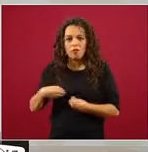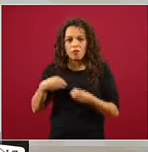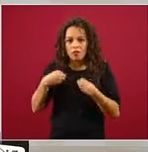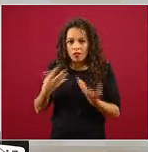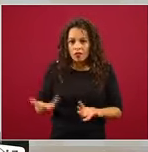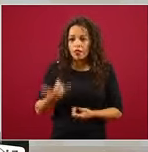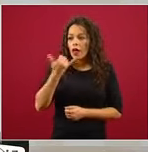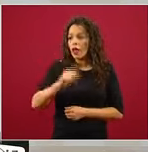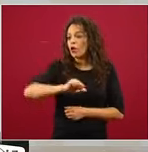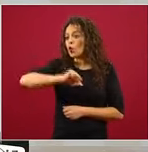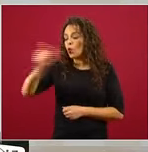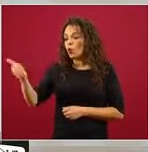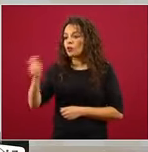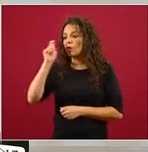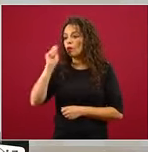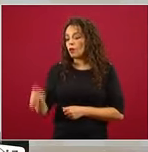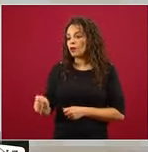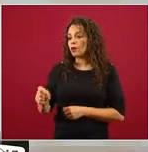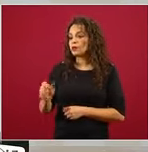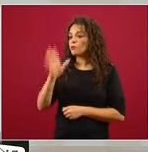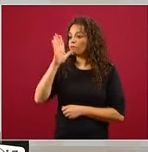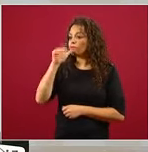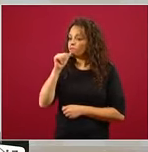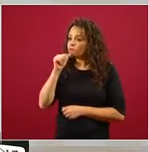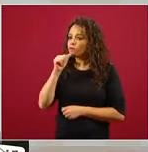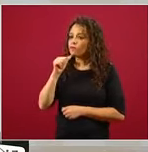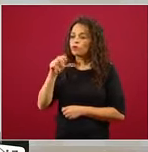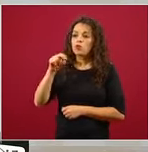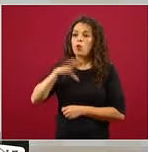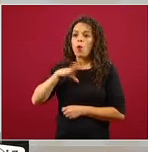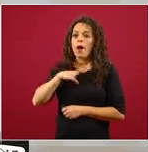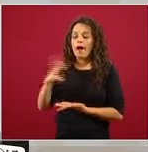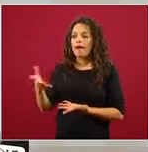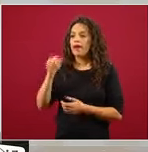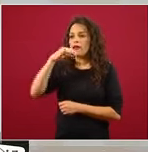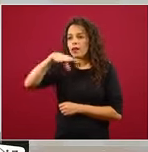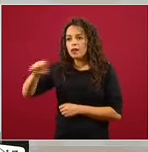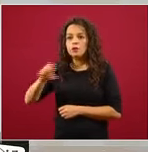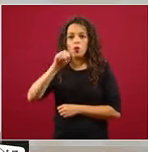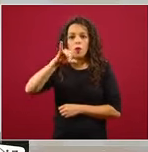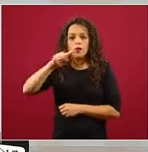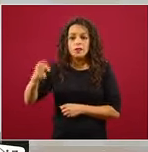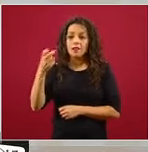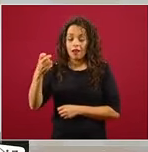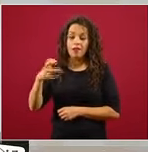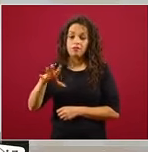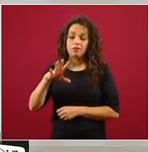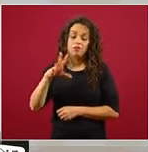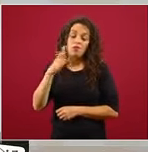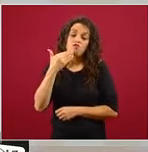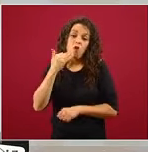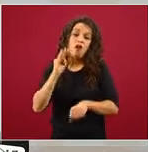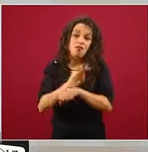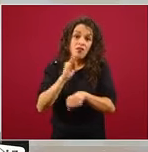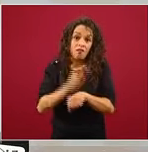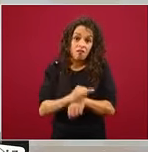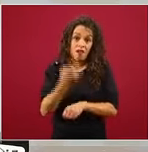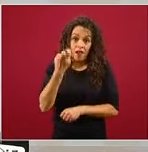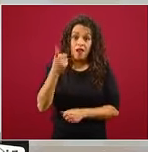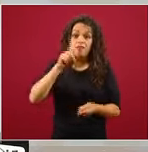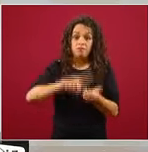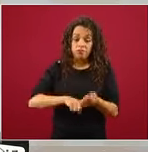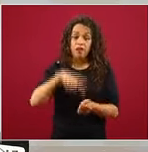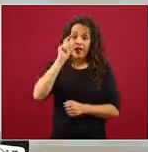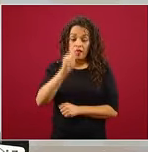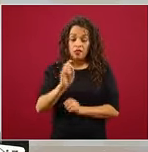y otros servicios sociales son más vulnerables. En estas se incluyen las poblaciones rurales y de especial